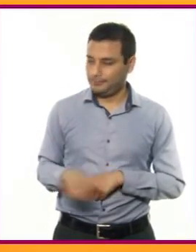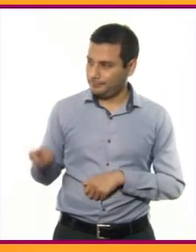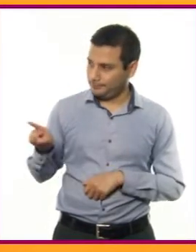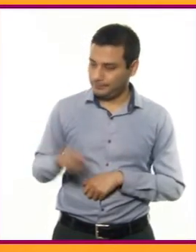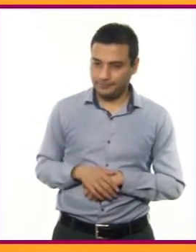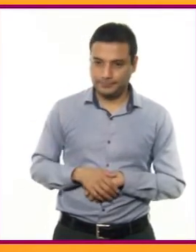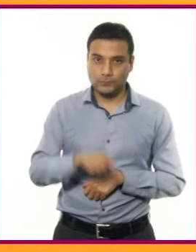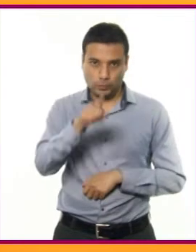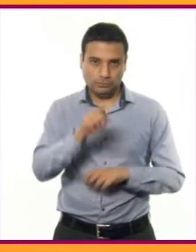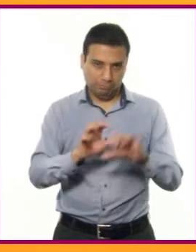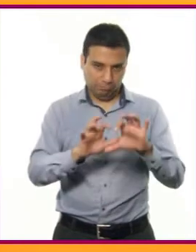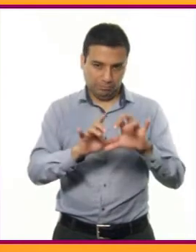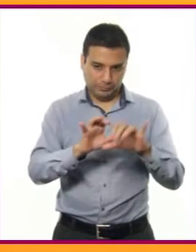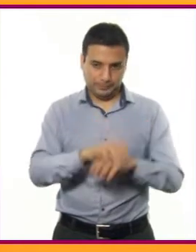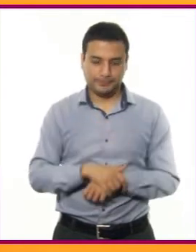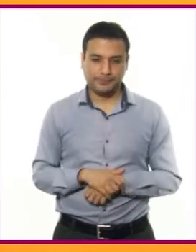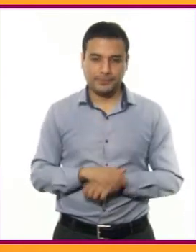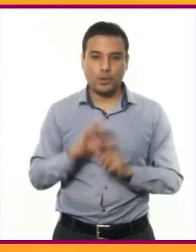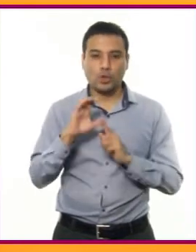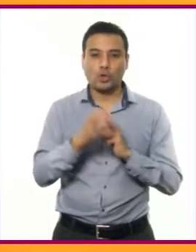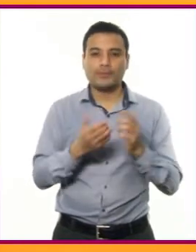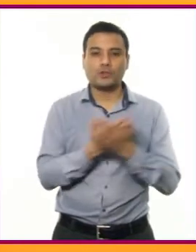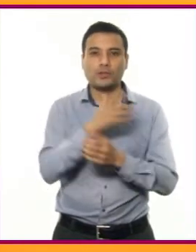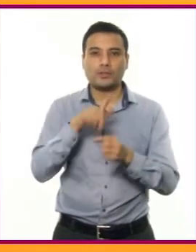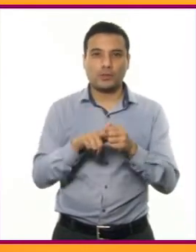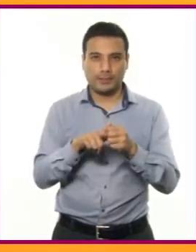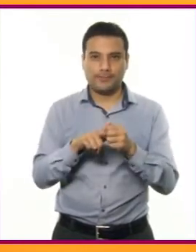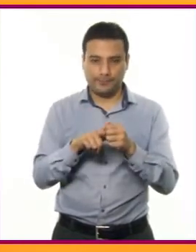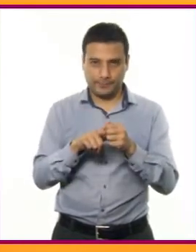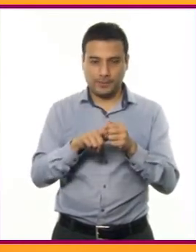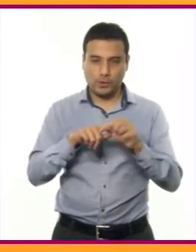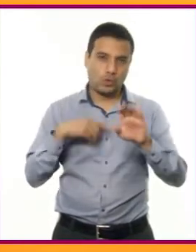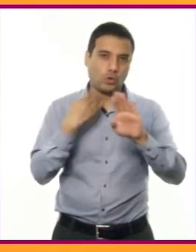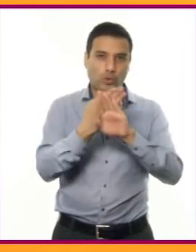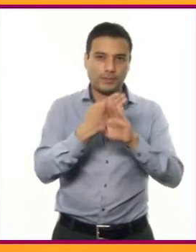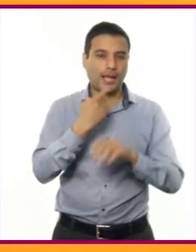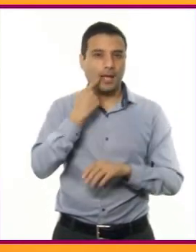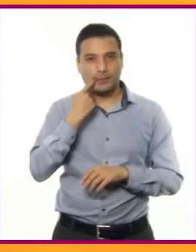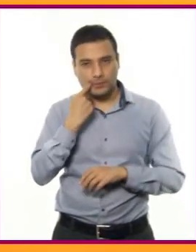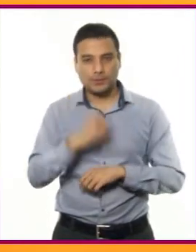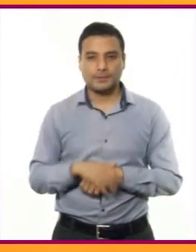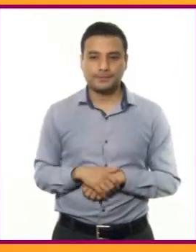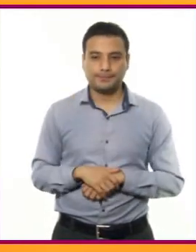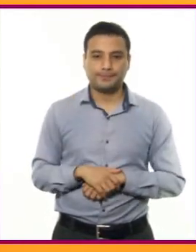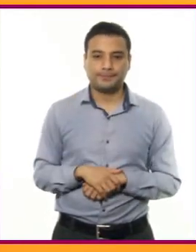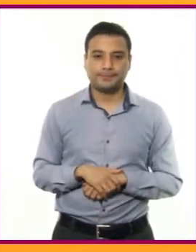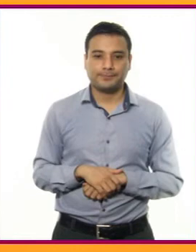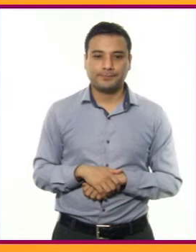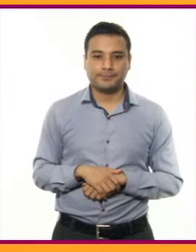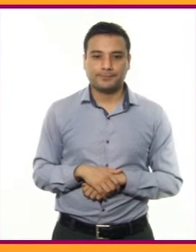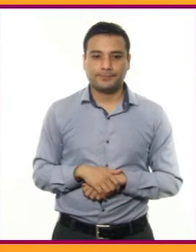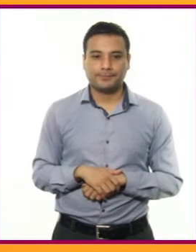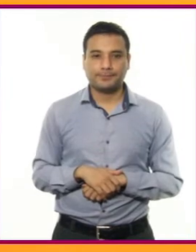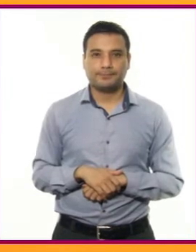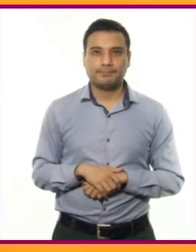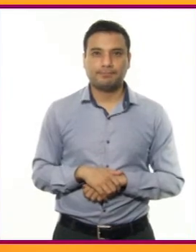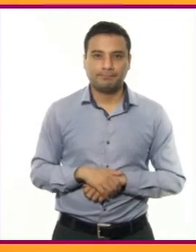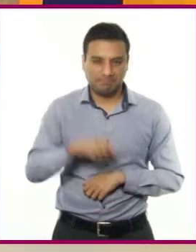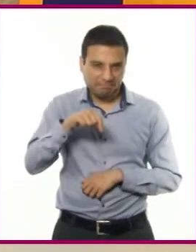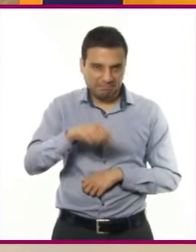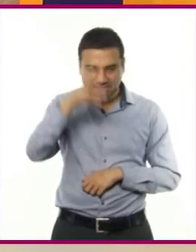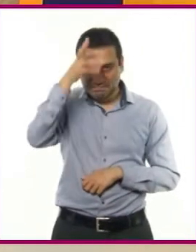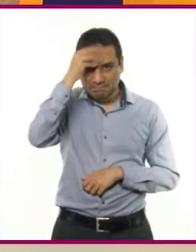De CONADIC, Comisión Nacional contra las Adicciones, que también podrán encontrar en la página de Aprende en